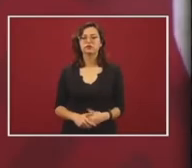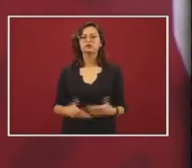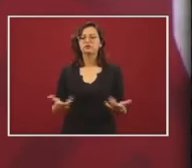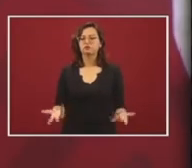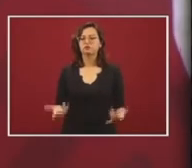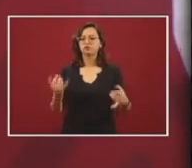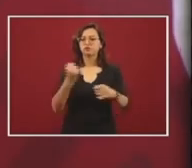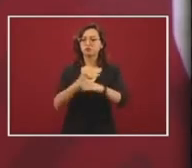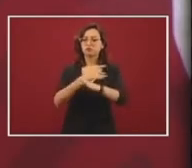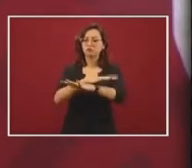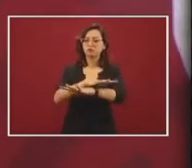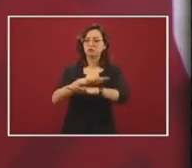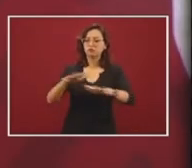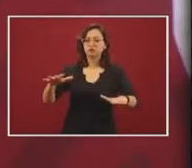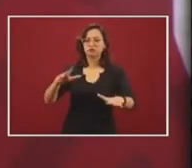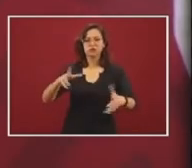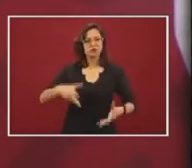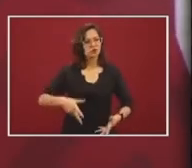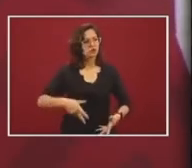Actuemos